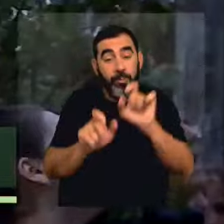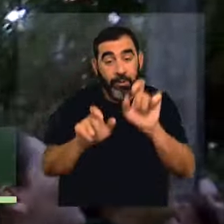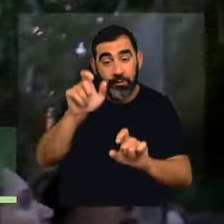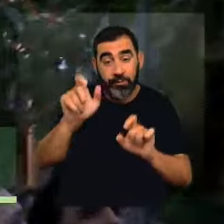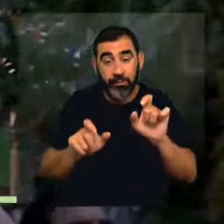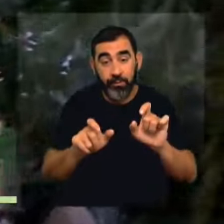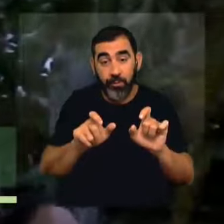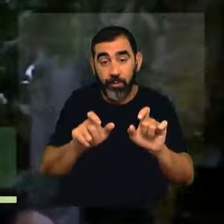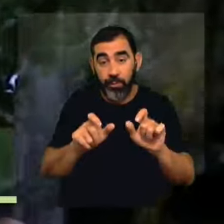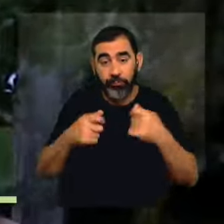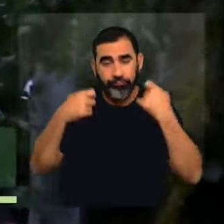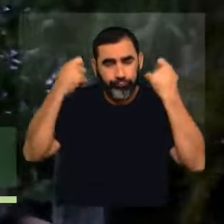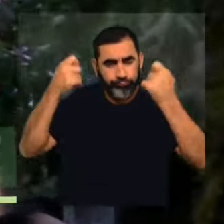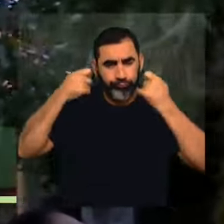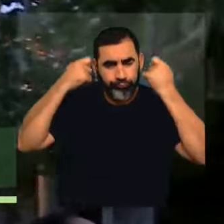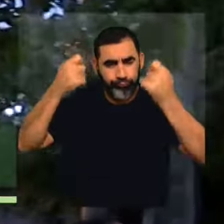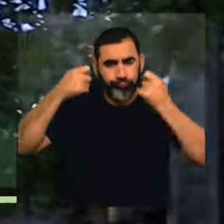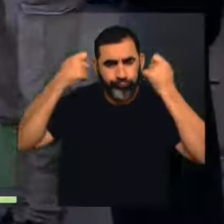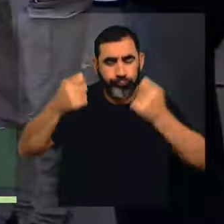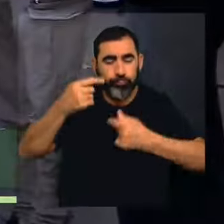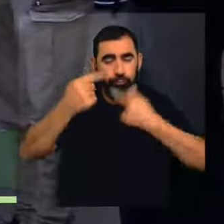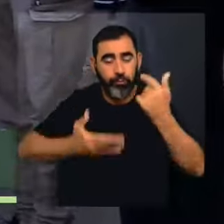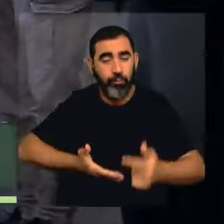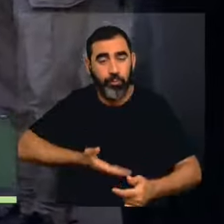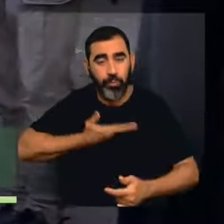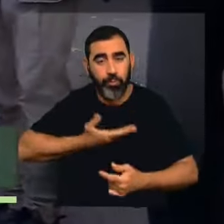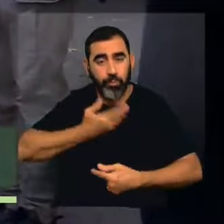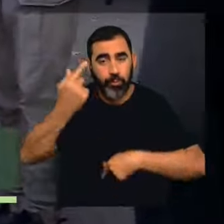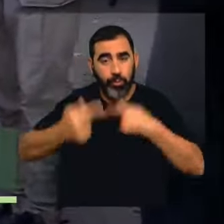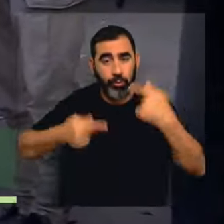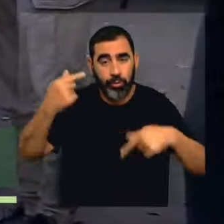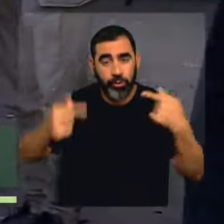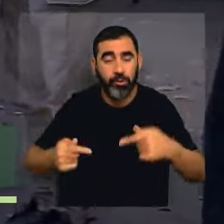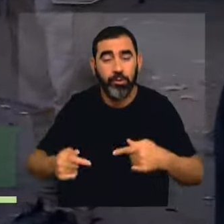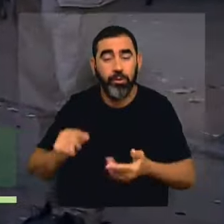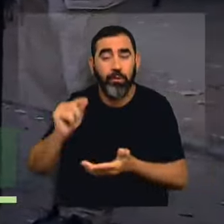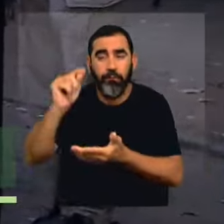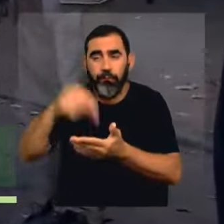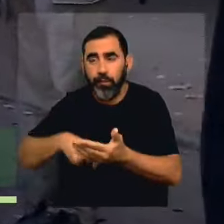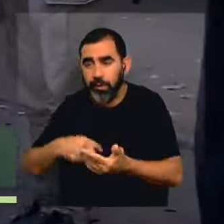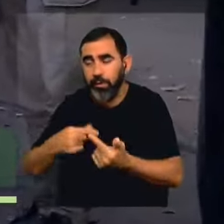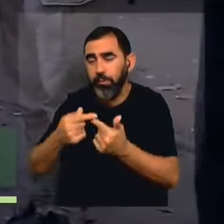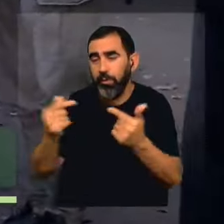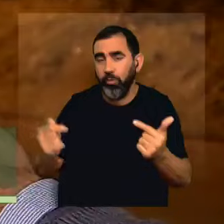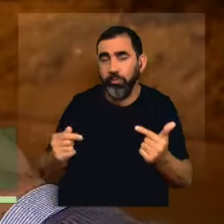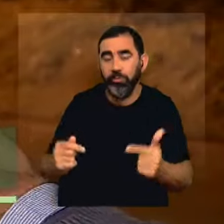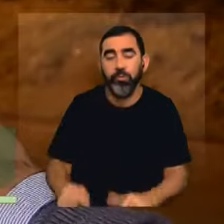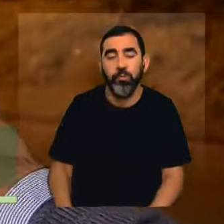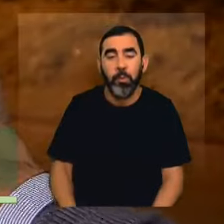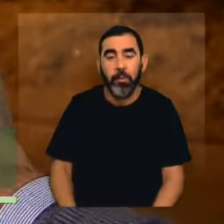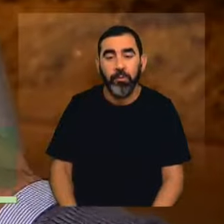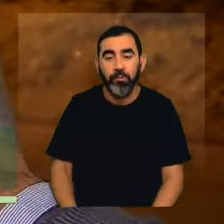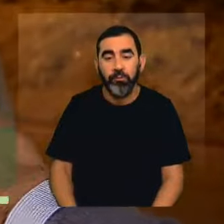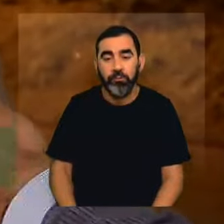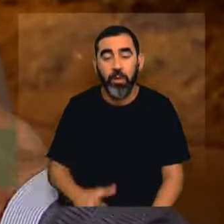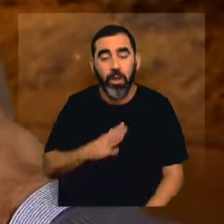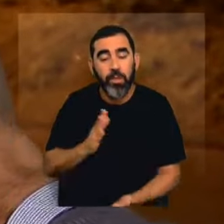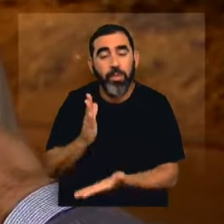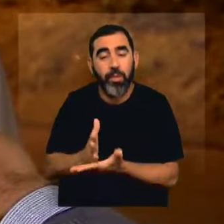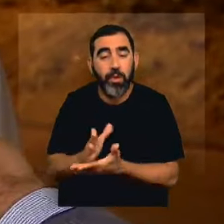este que llevan adelante la recolección de firmas o o la protesta están en todo